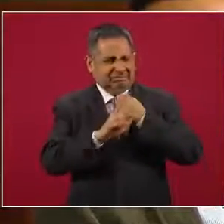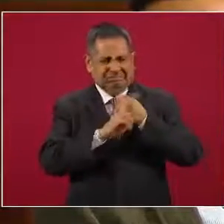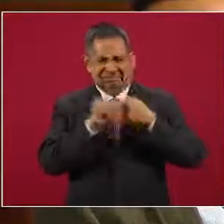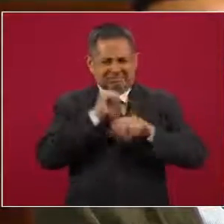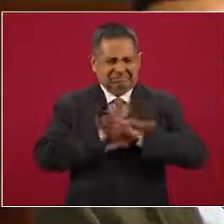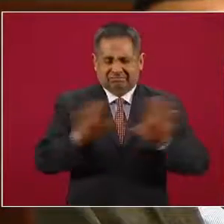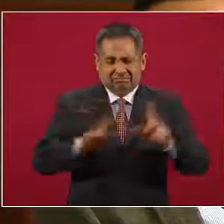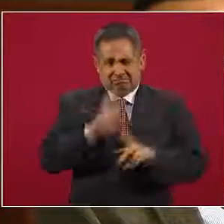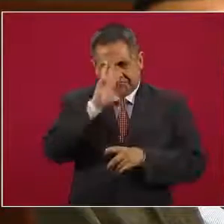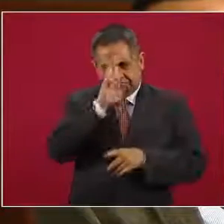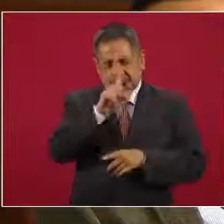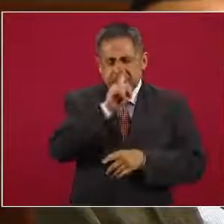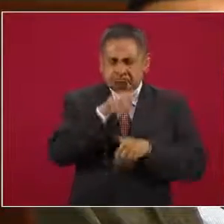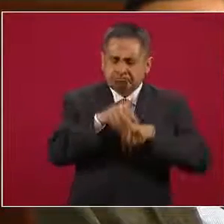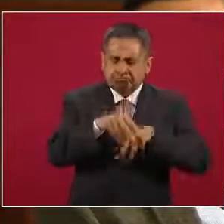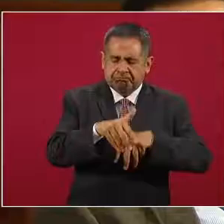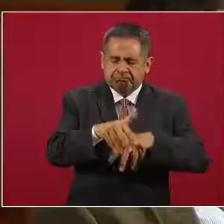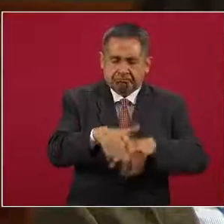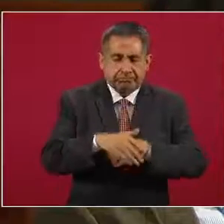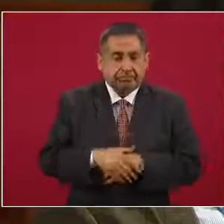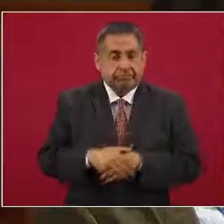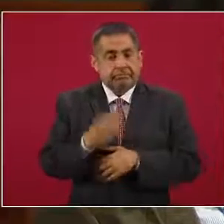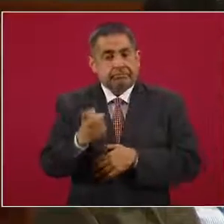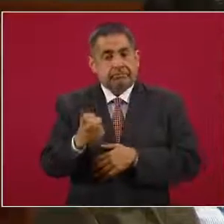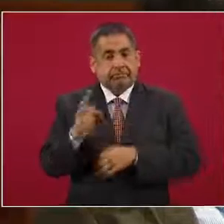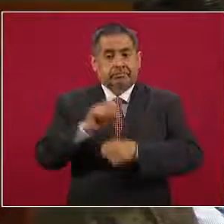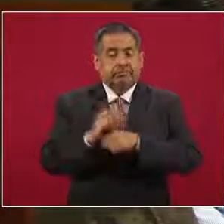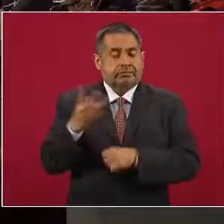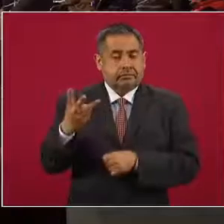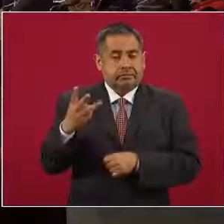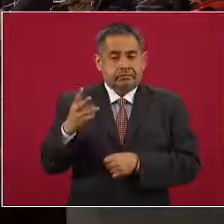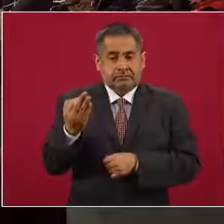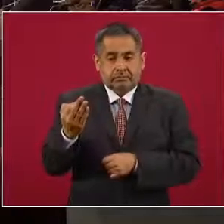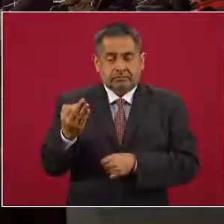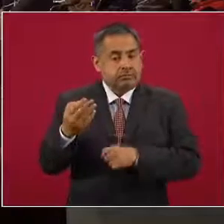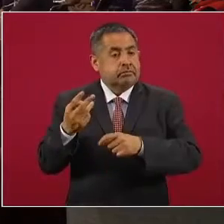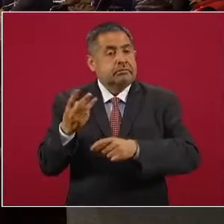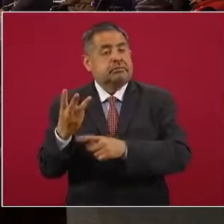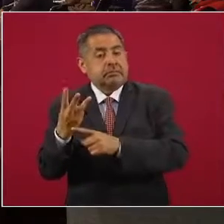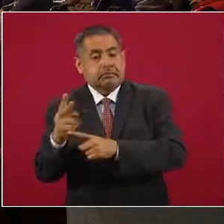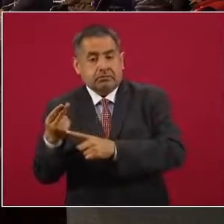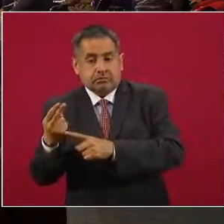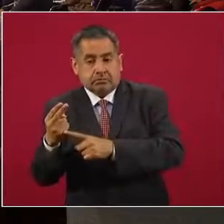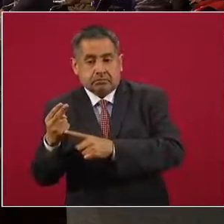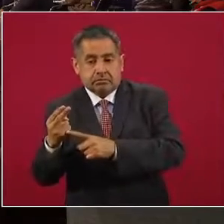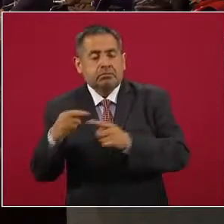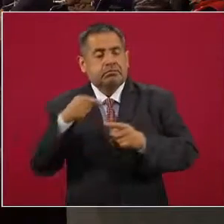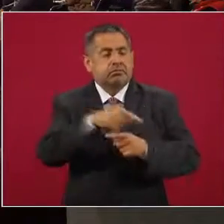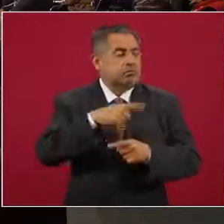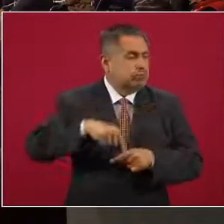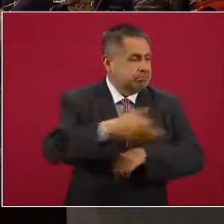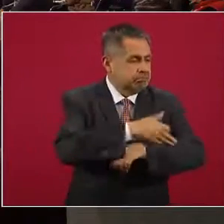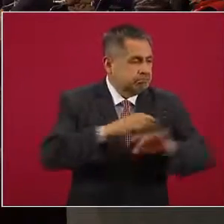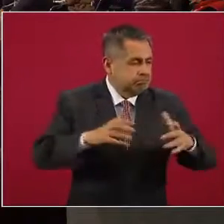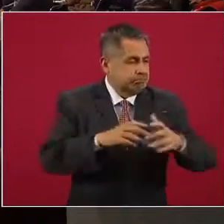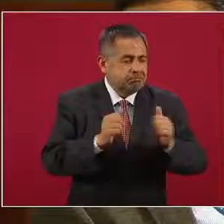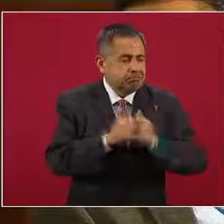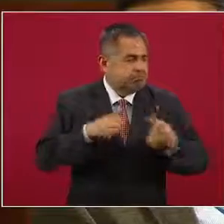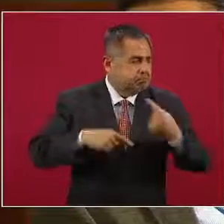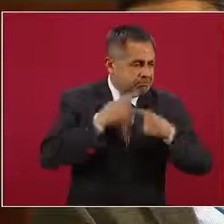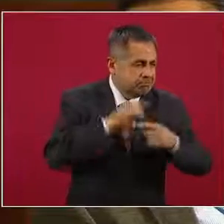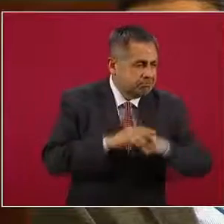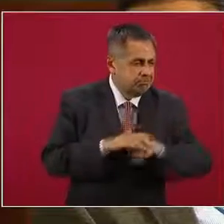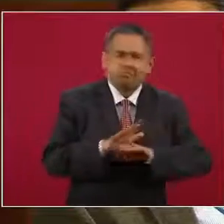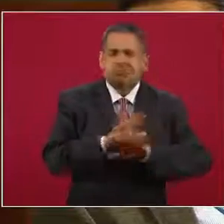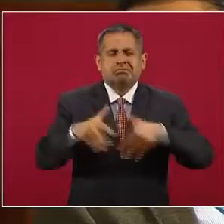nada. Este 3 de noviembre, las familias decidieron, junto con su servidora,